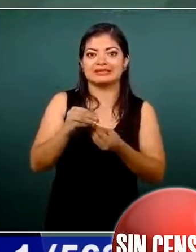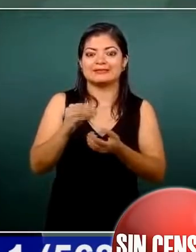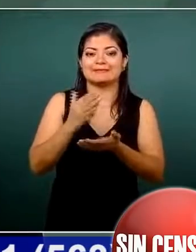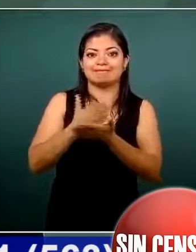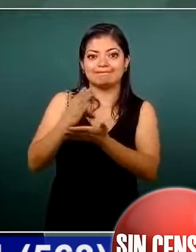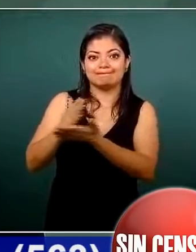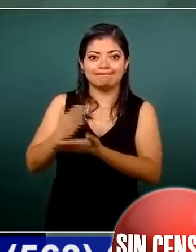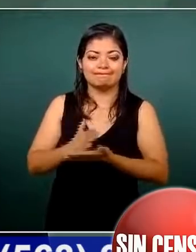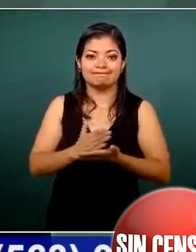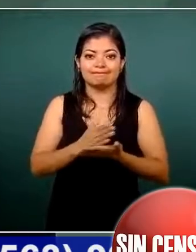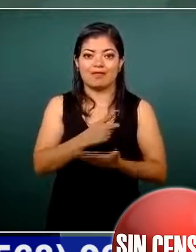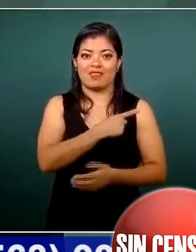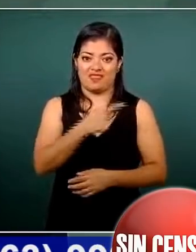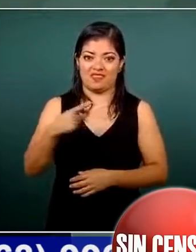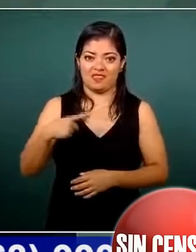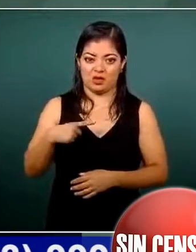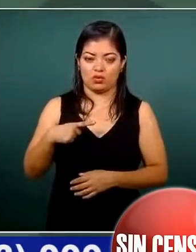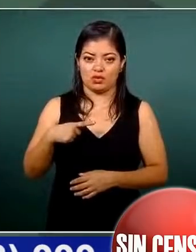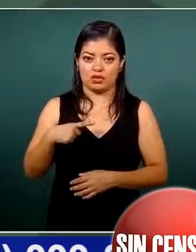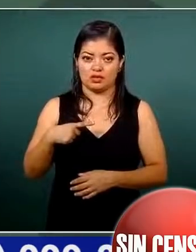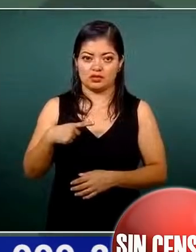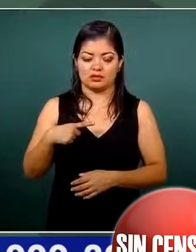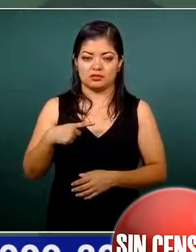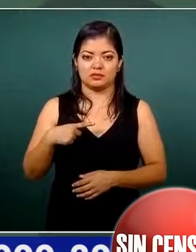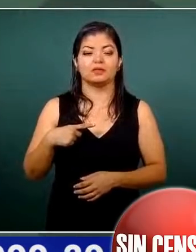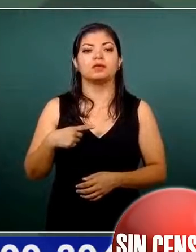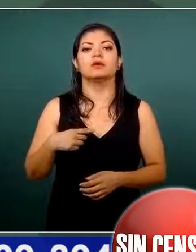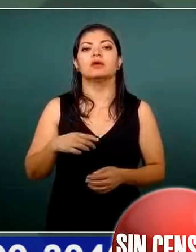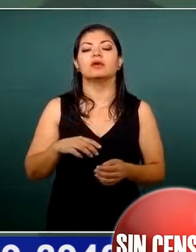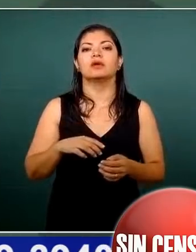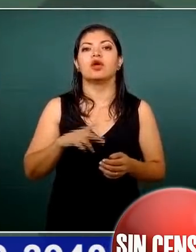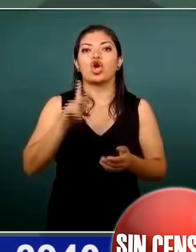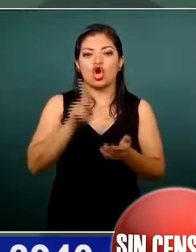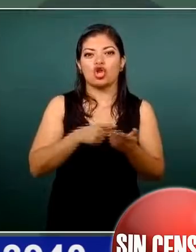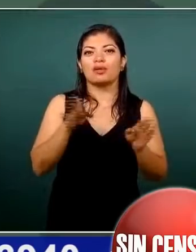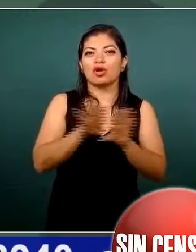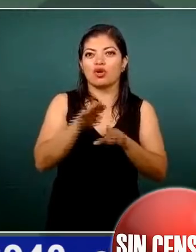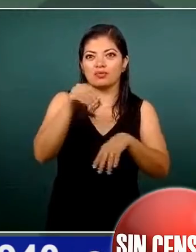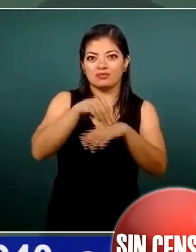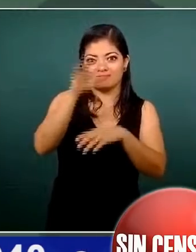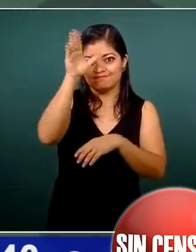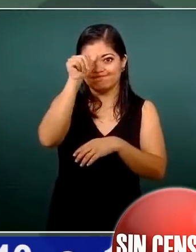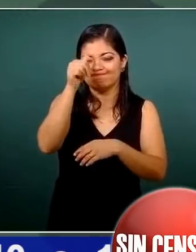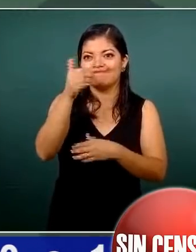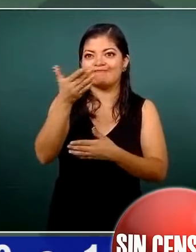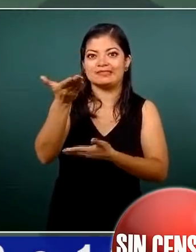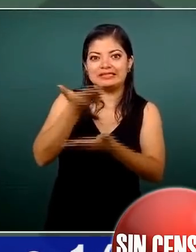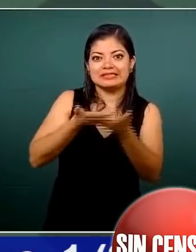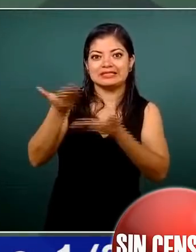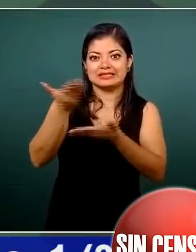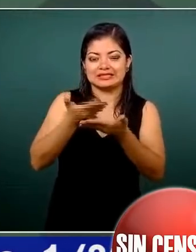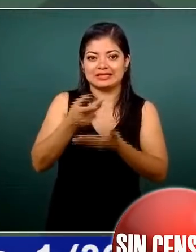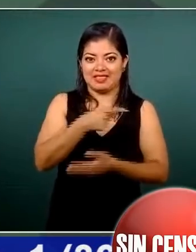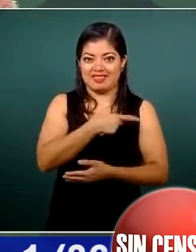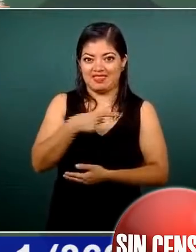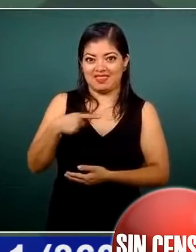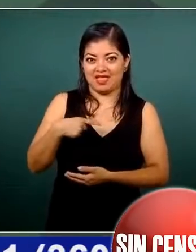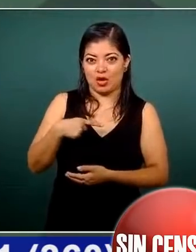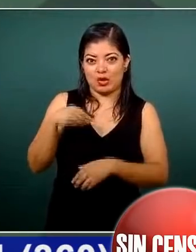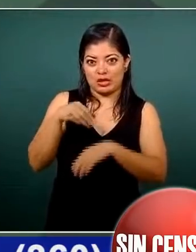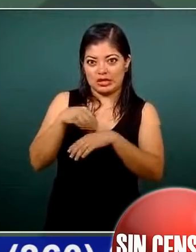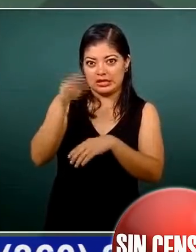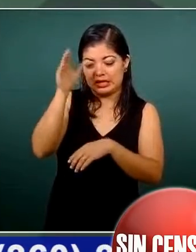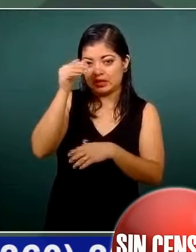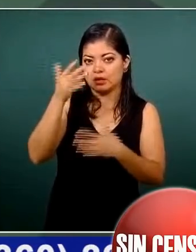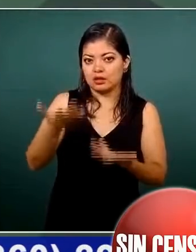el caso de la renegociación de deudas, lo que se busca es